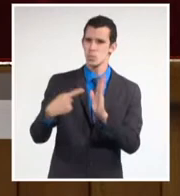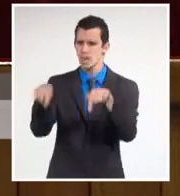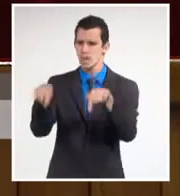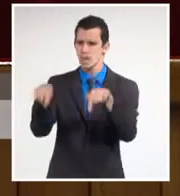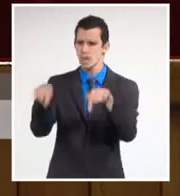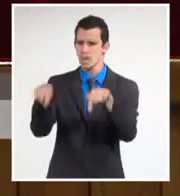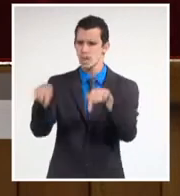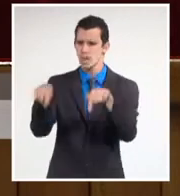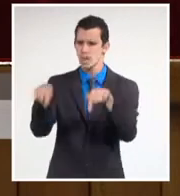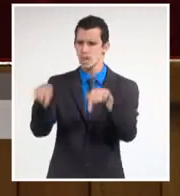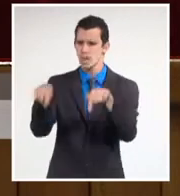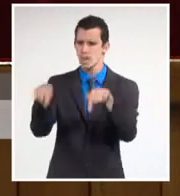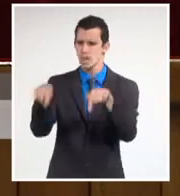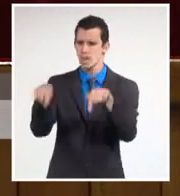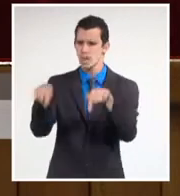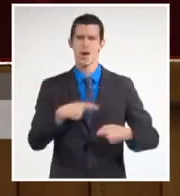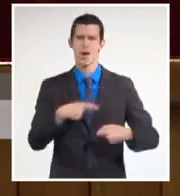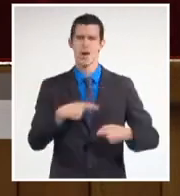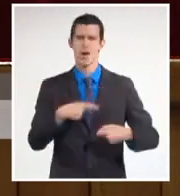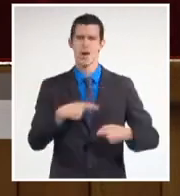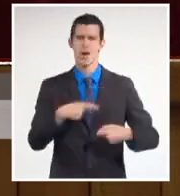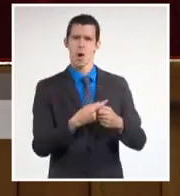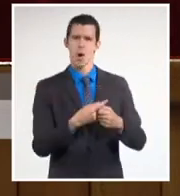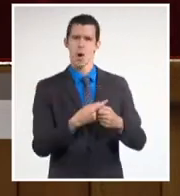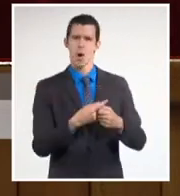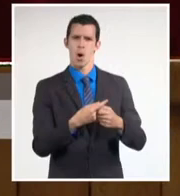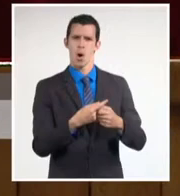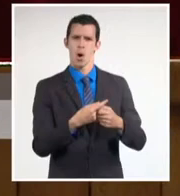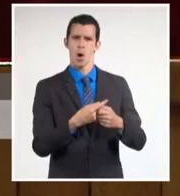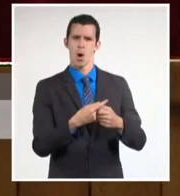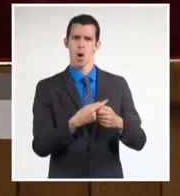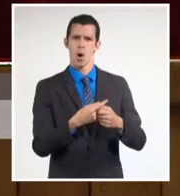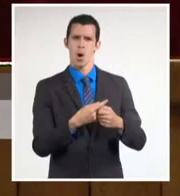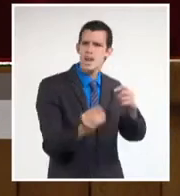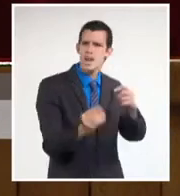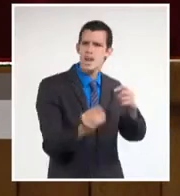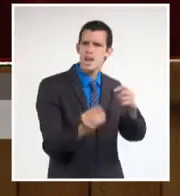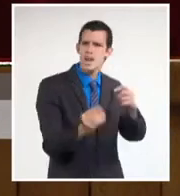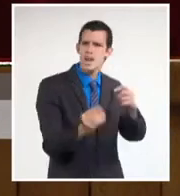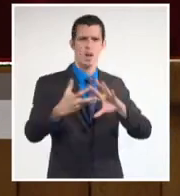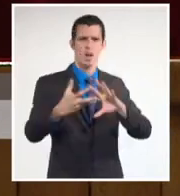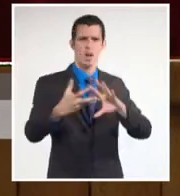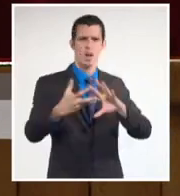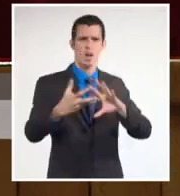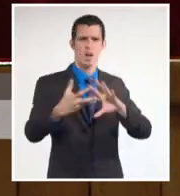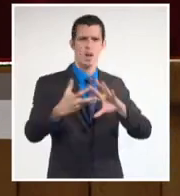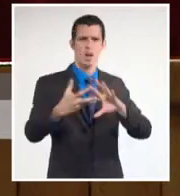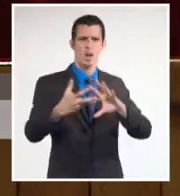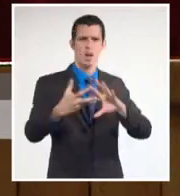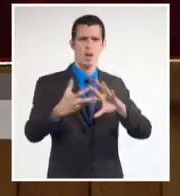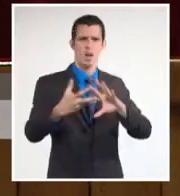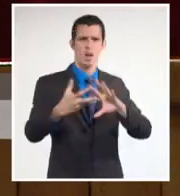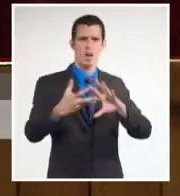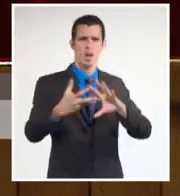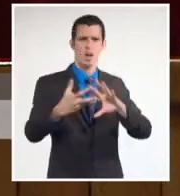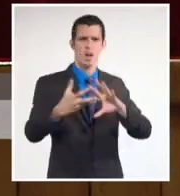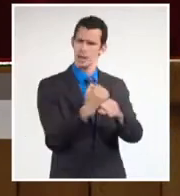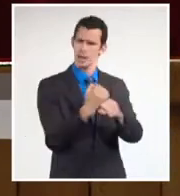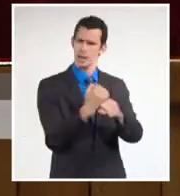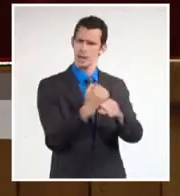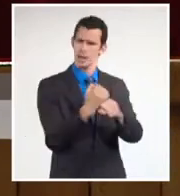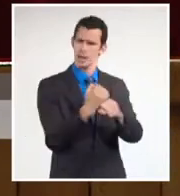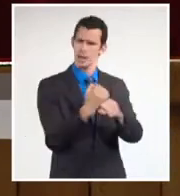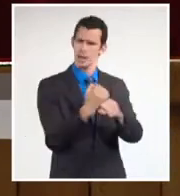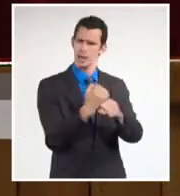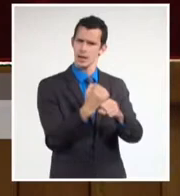interior, las medidas que hemos tomado para eliminar los aranceles a la importación de alimentos y medicamentos por los viajeros, que se extendió ahora hasta el 30 de junio para que haya un mayor